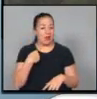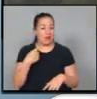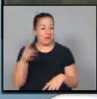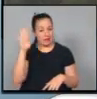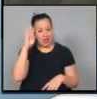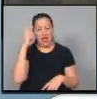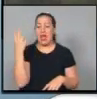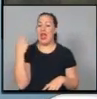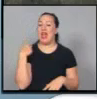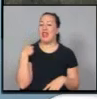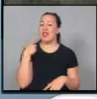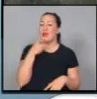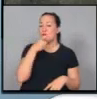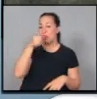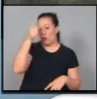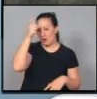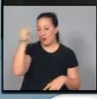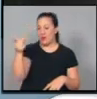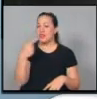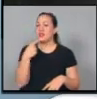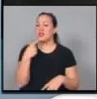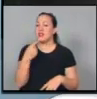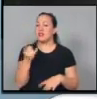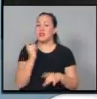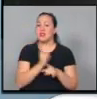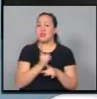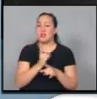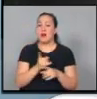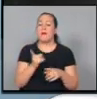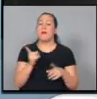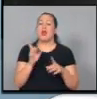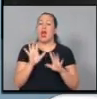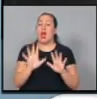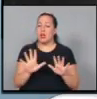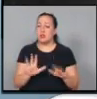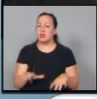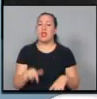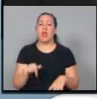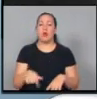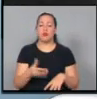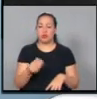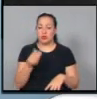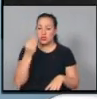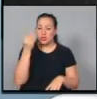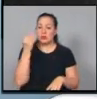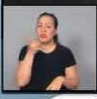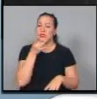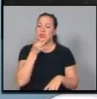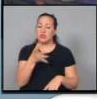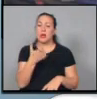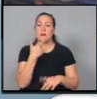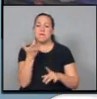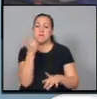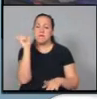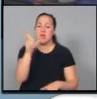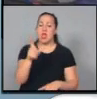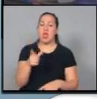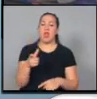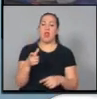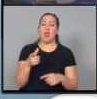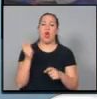de bomberos, ahí lo decía recién él, siempre pasa lo mismo, no es la primera vez que a ustedes los atacan, que los reciben con piedras, con